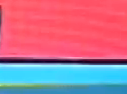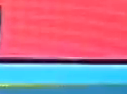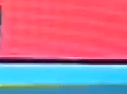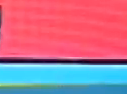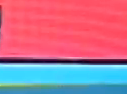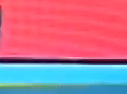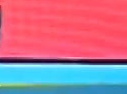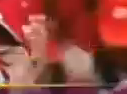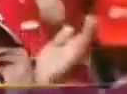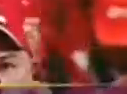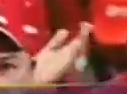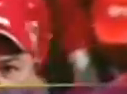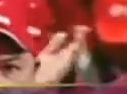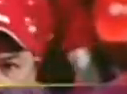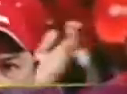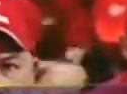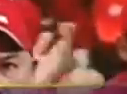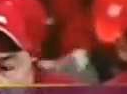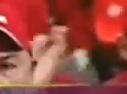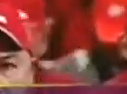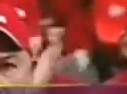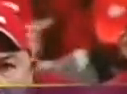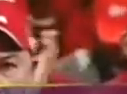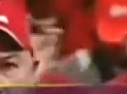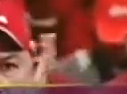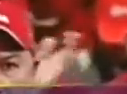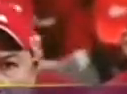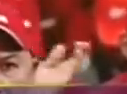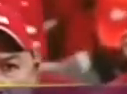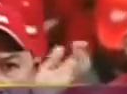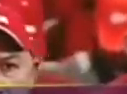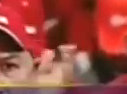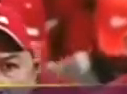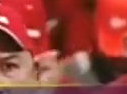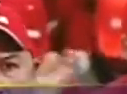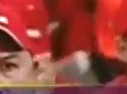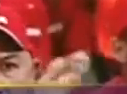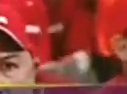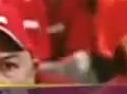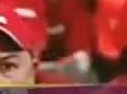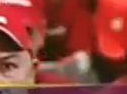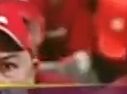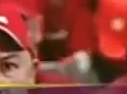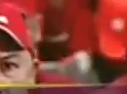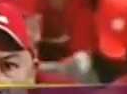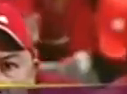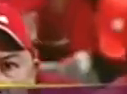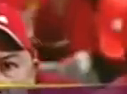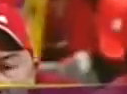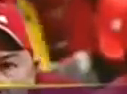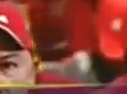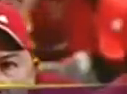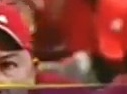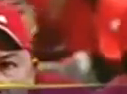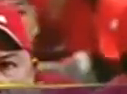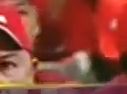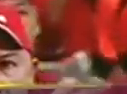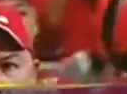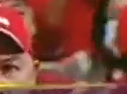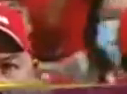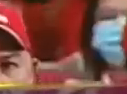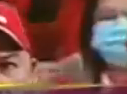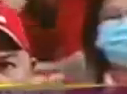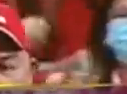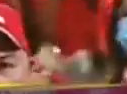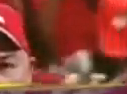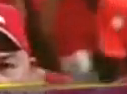Bueno, igualmente damos la bienvenida a nuestro ministro del Poder Popular para el Petróleo, Tarek El Aissami, nuestro